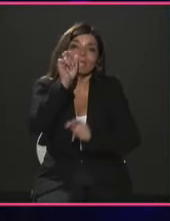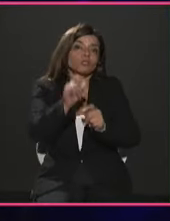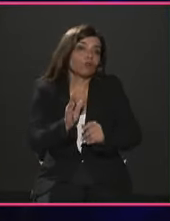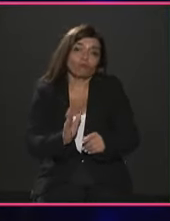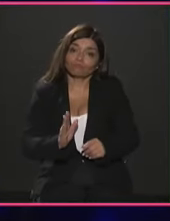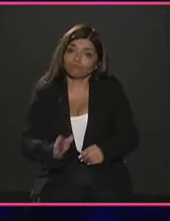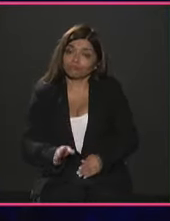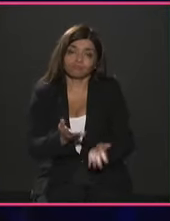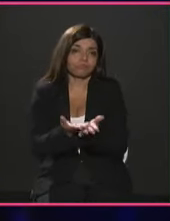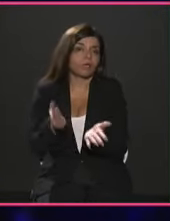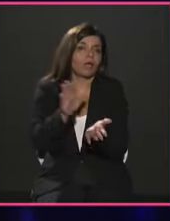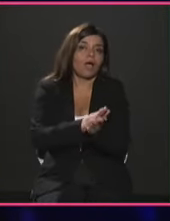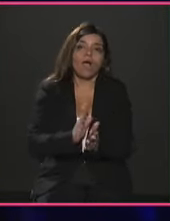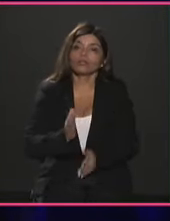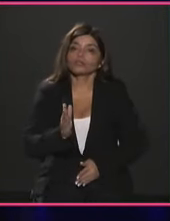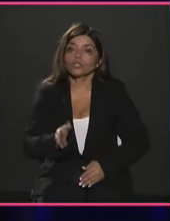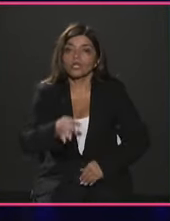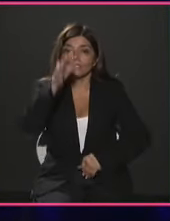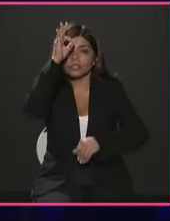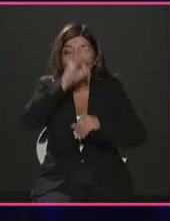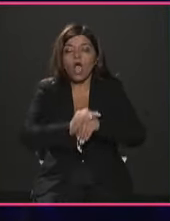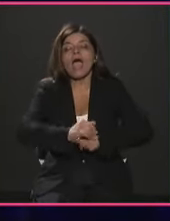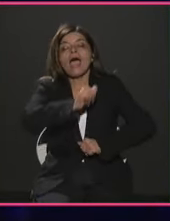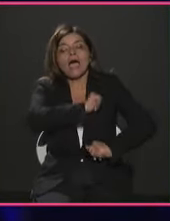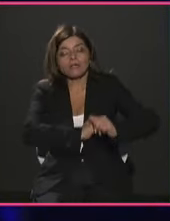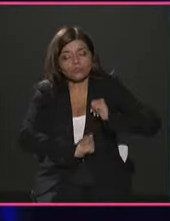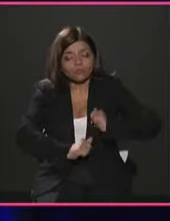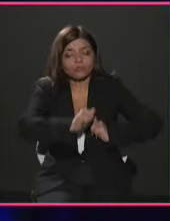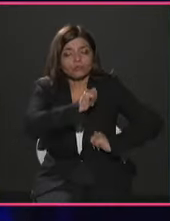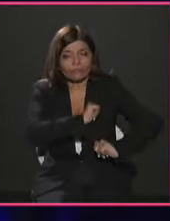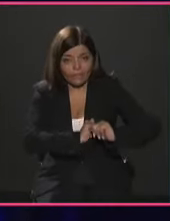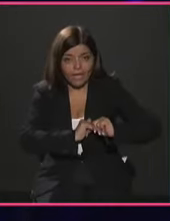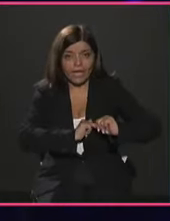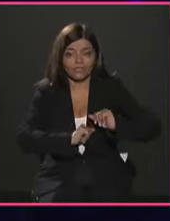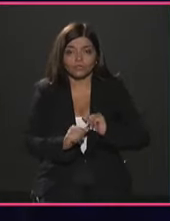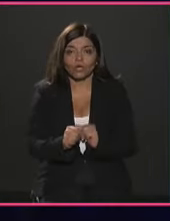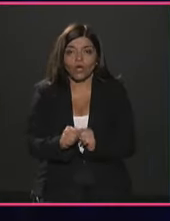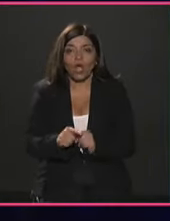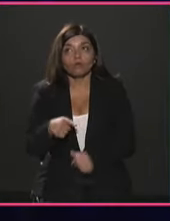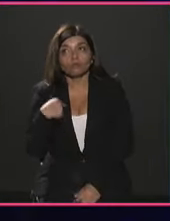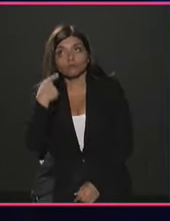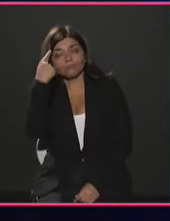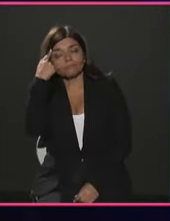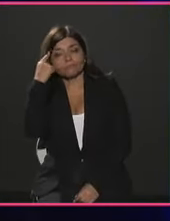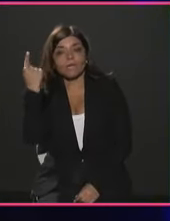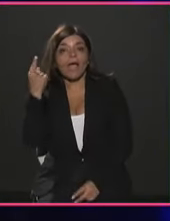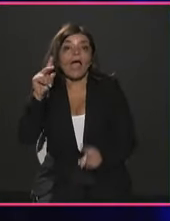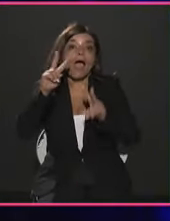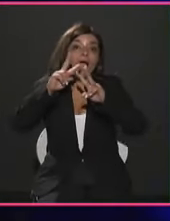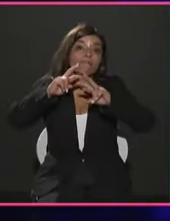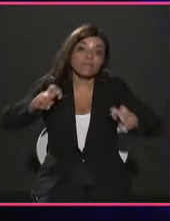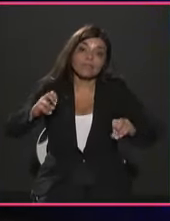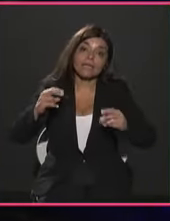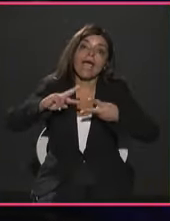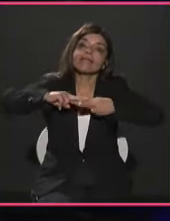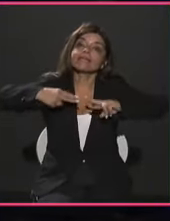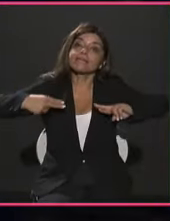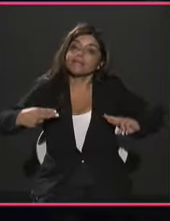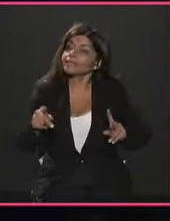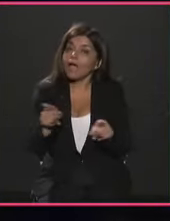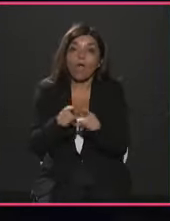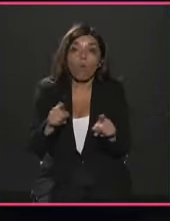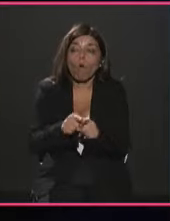gente va a seguir muriendo la gente va a seguir sufriendo independiente de lo que sepamos de genética pero vamos a estar un poco